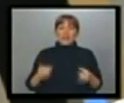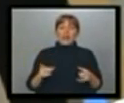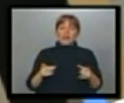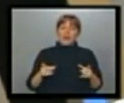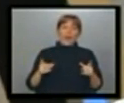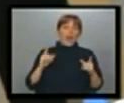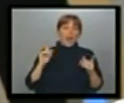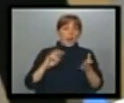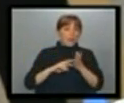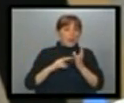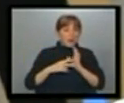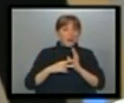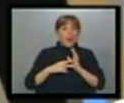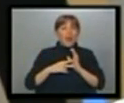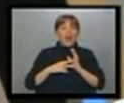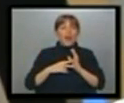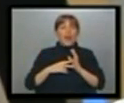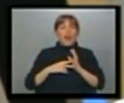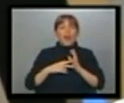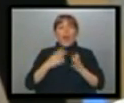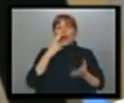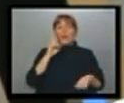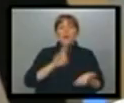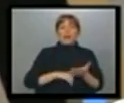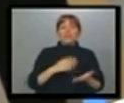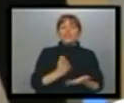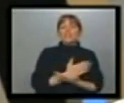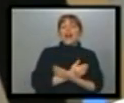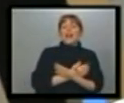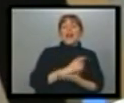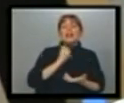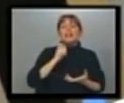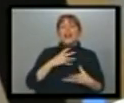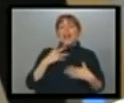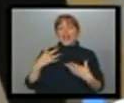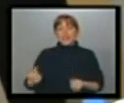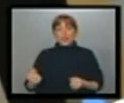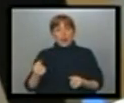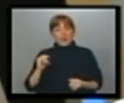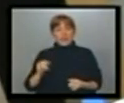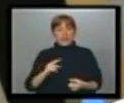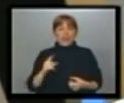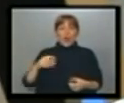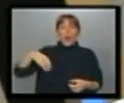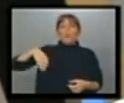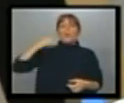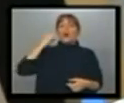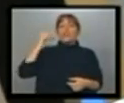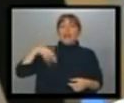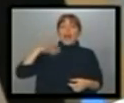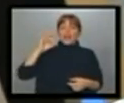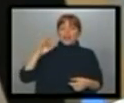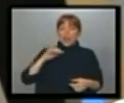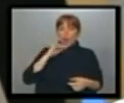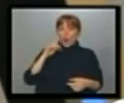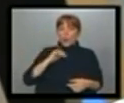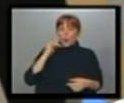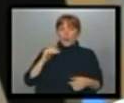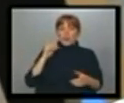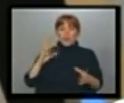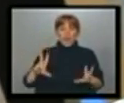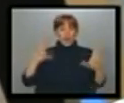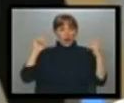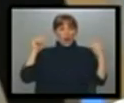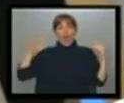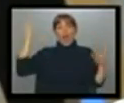debate. ¿A quién beneficia la quita de retenciones? Bueno, salió Hugo Moyano con los tapones de punta el